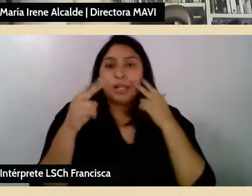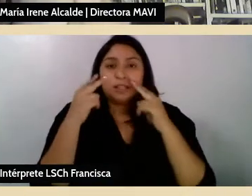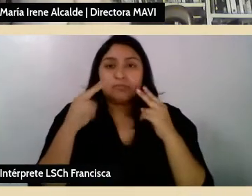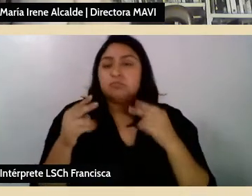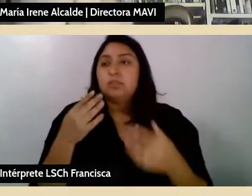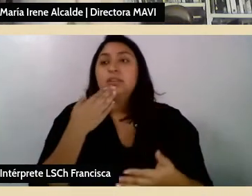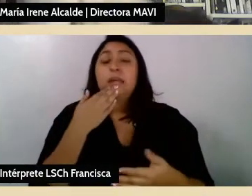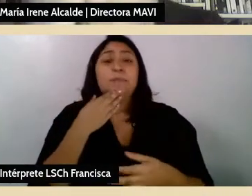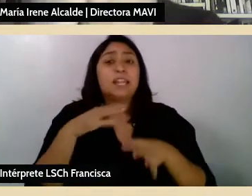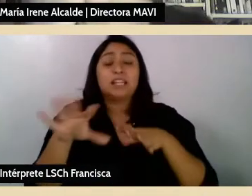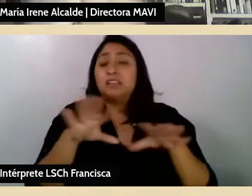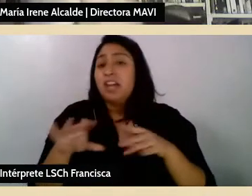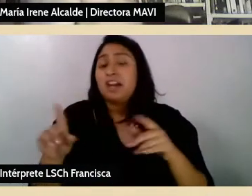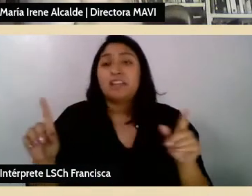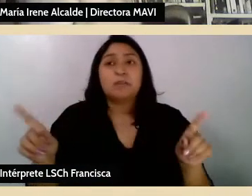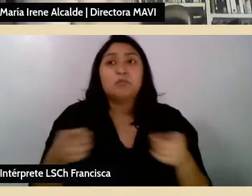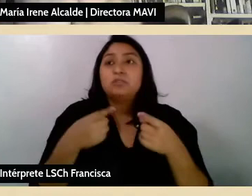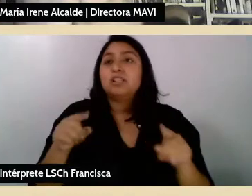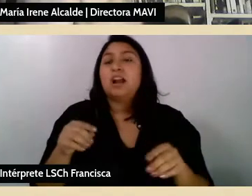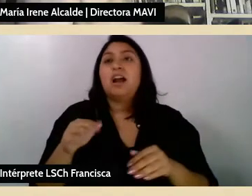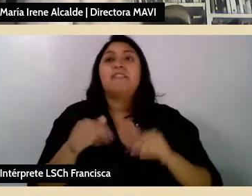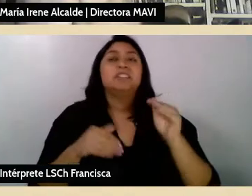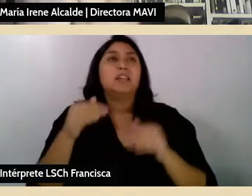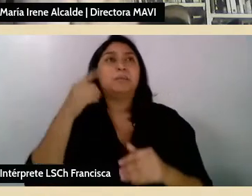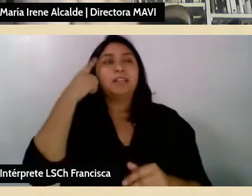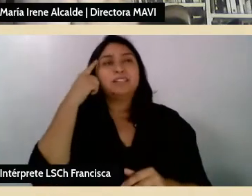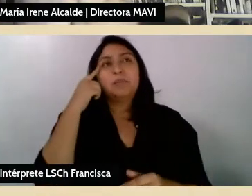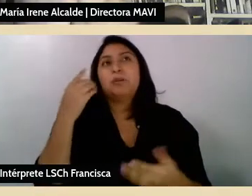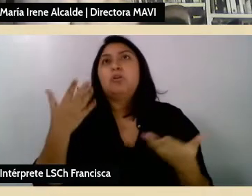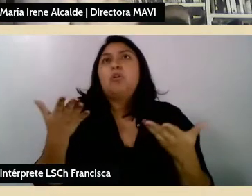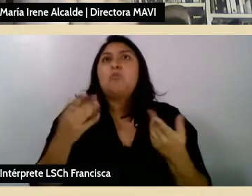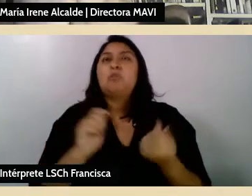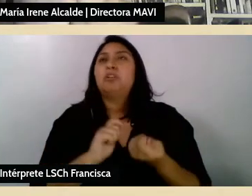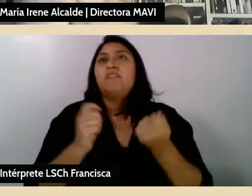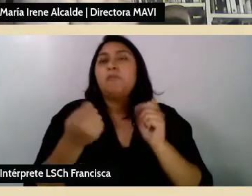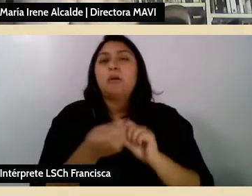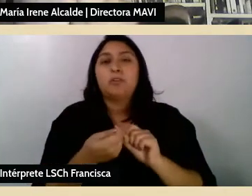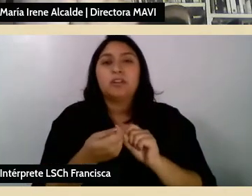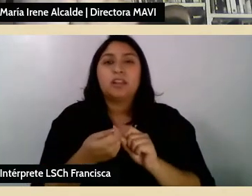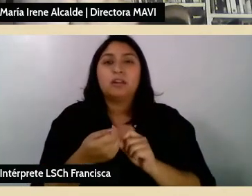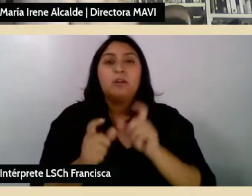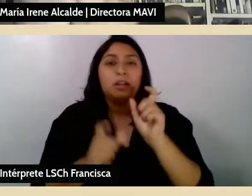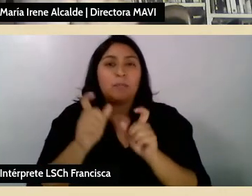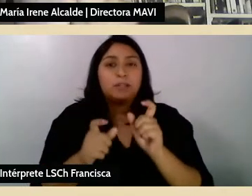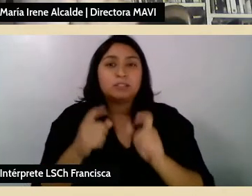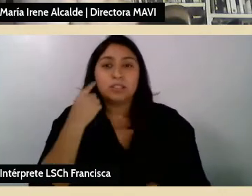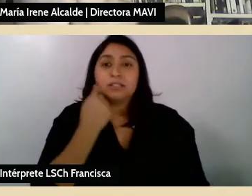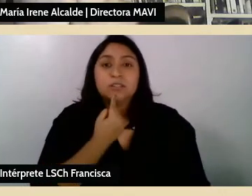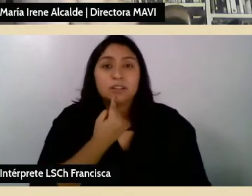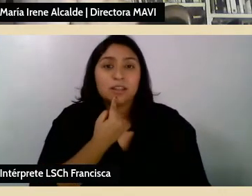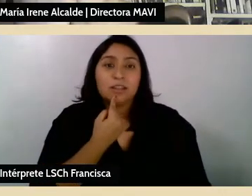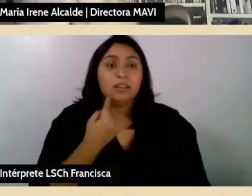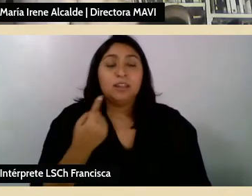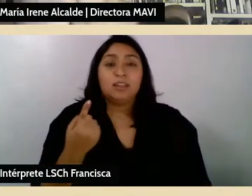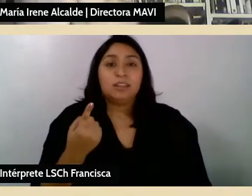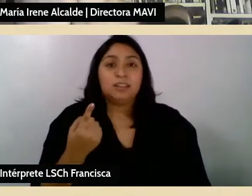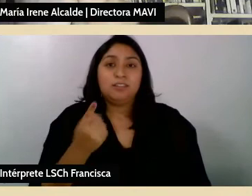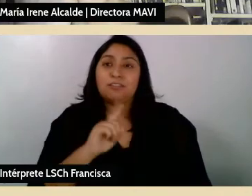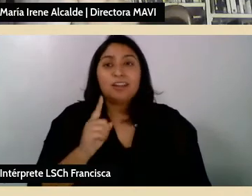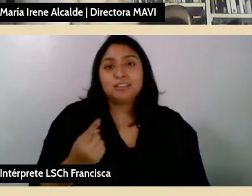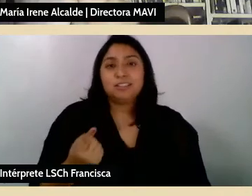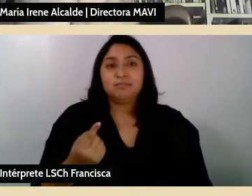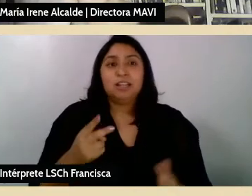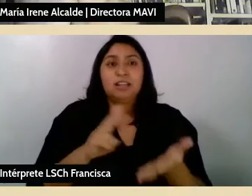cosas visuales, también actividades de música, a veces piensan, pero ¿cómo no las vamos a poder adecuar a las personas sordas?